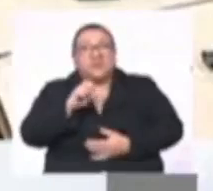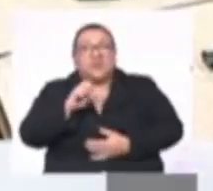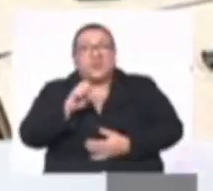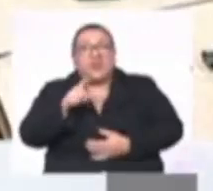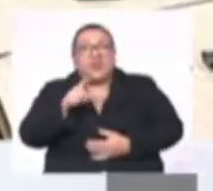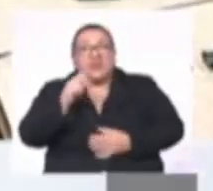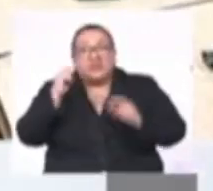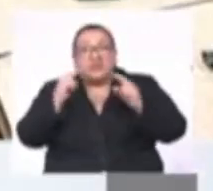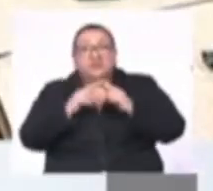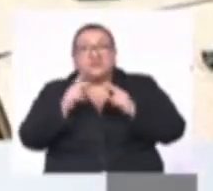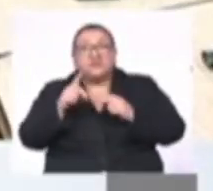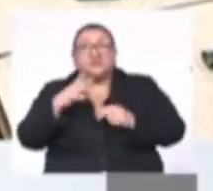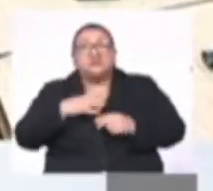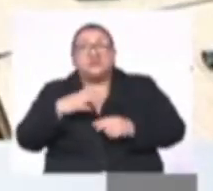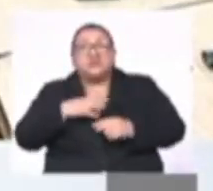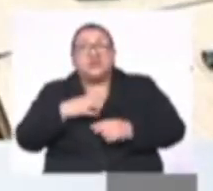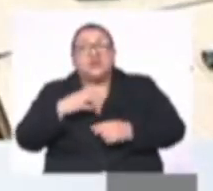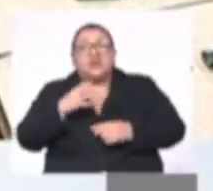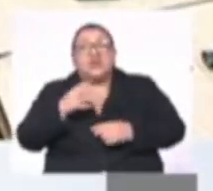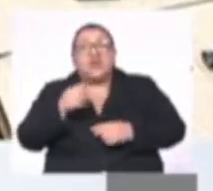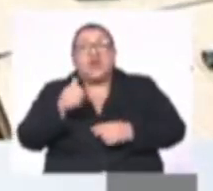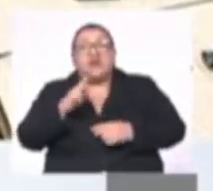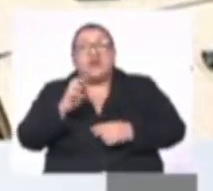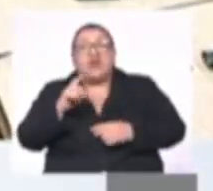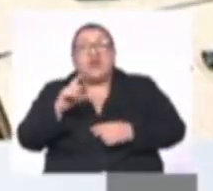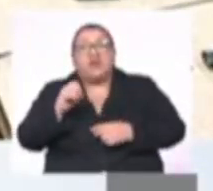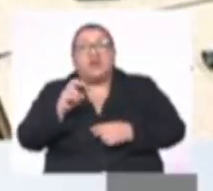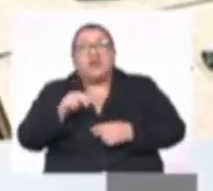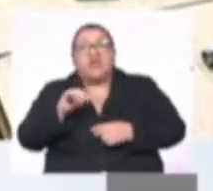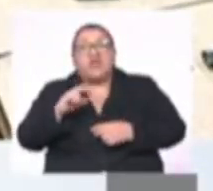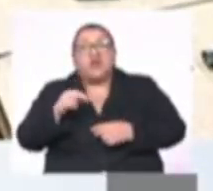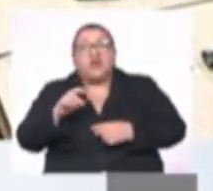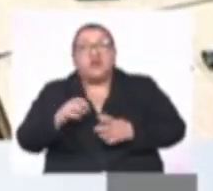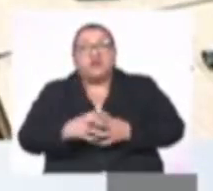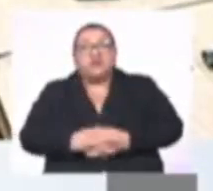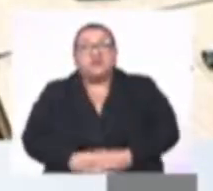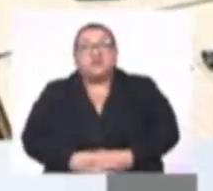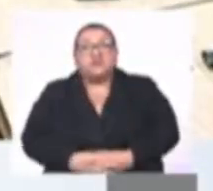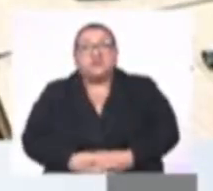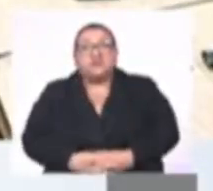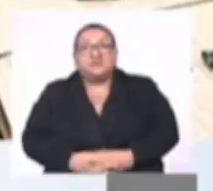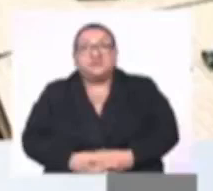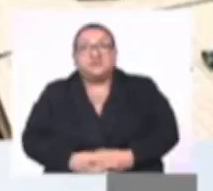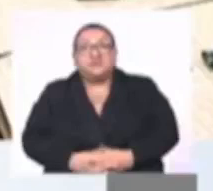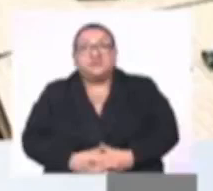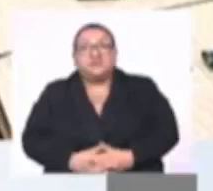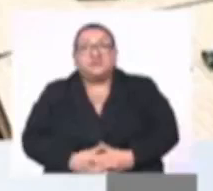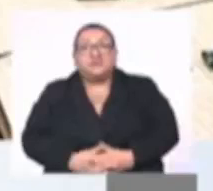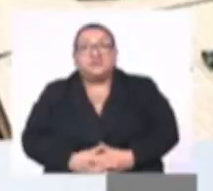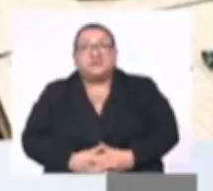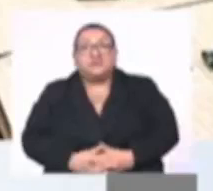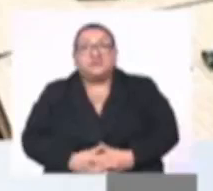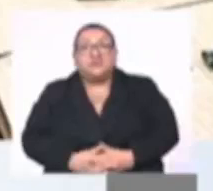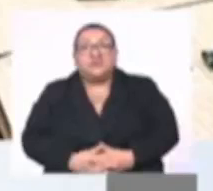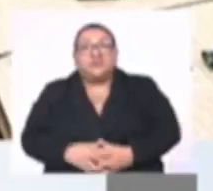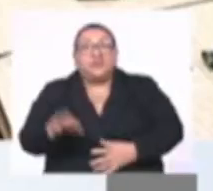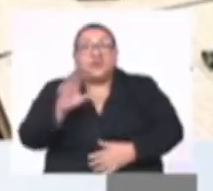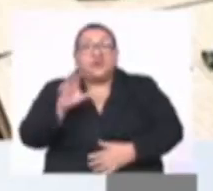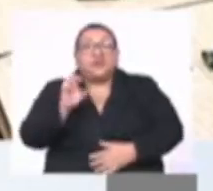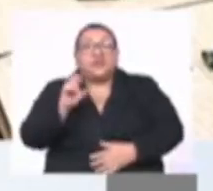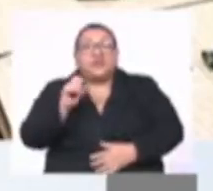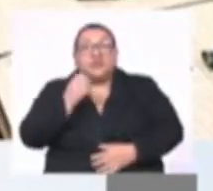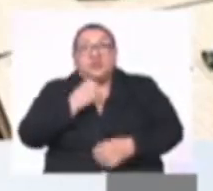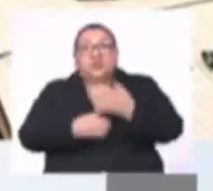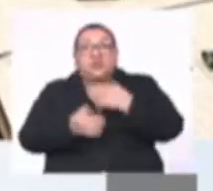Él se encuentra justamente en la sala José Abelardo Quiñones. Jorge, buenos días, contigo. ¿Cómo estás, César? Muy buenos días amigos de todo el